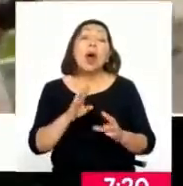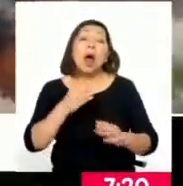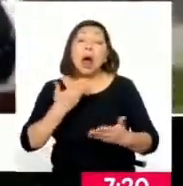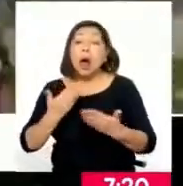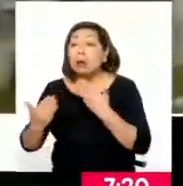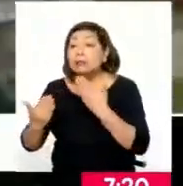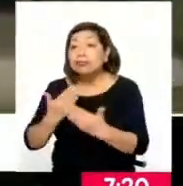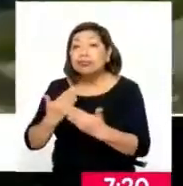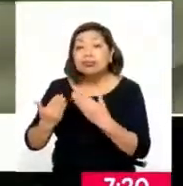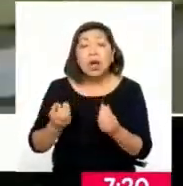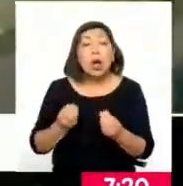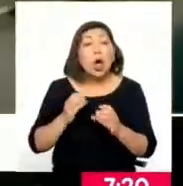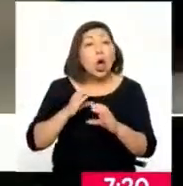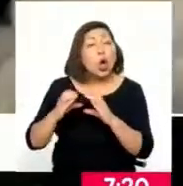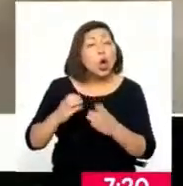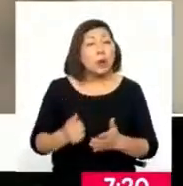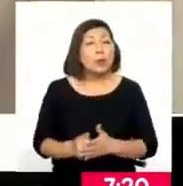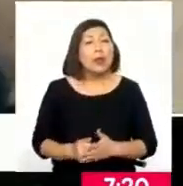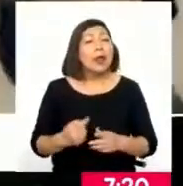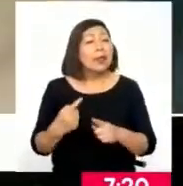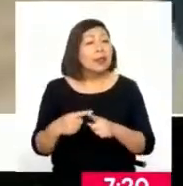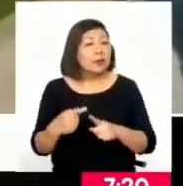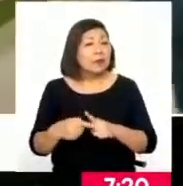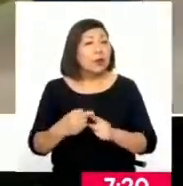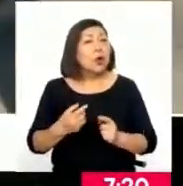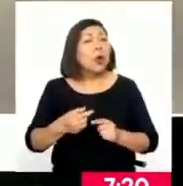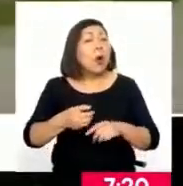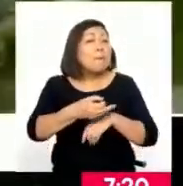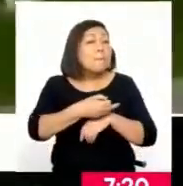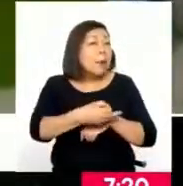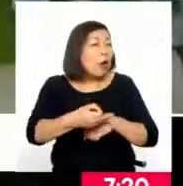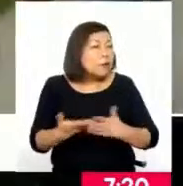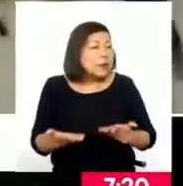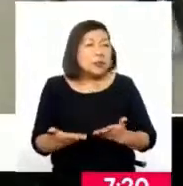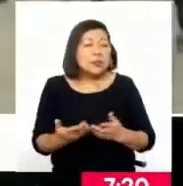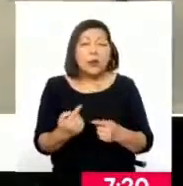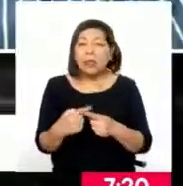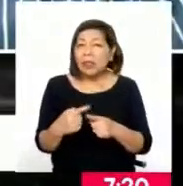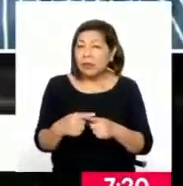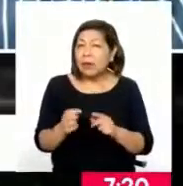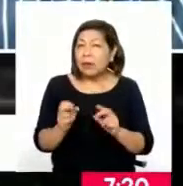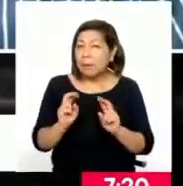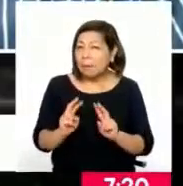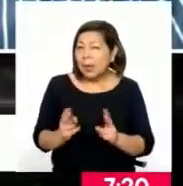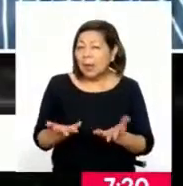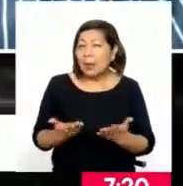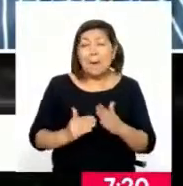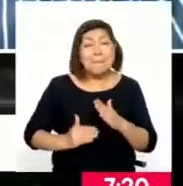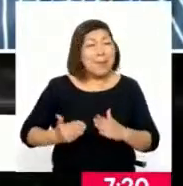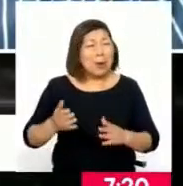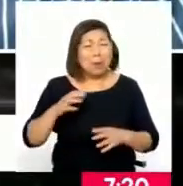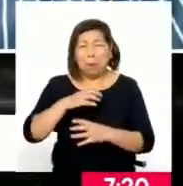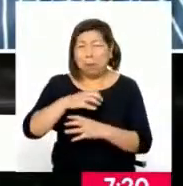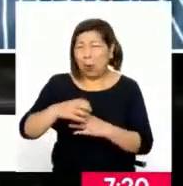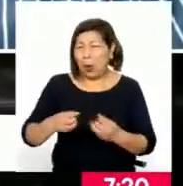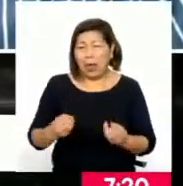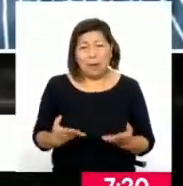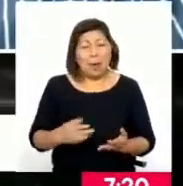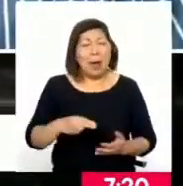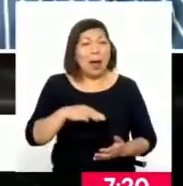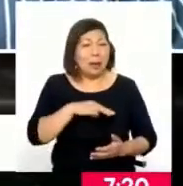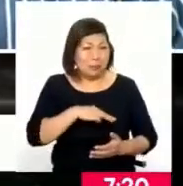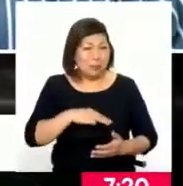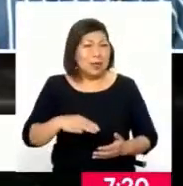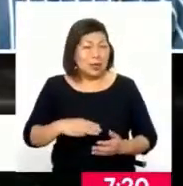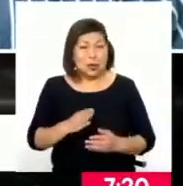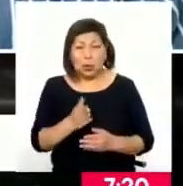que se pretenden instaurar en los distintos gobiernos regionales, en las distintas regiones donde vemos una mayor convulsión? Sabemos que incluso ministros